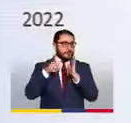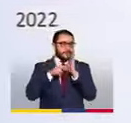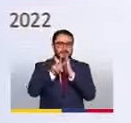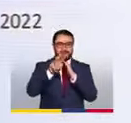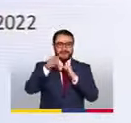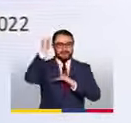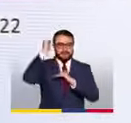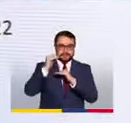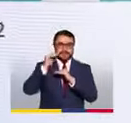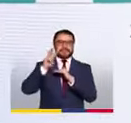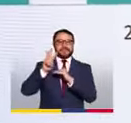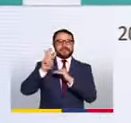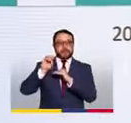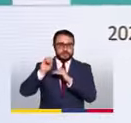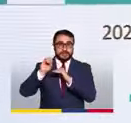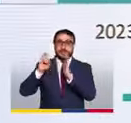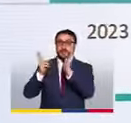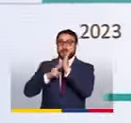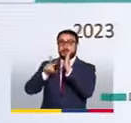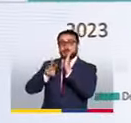130 y a 2025,